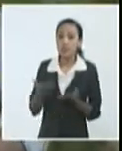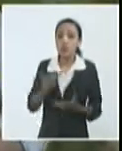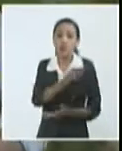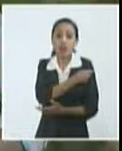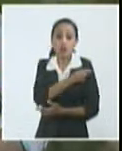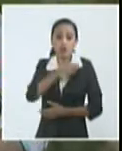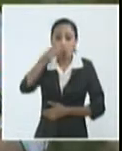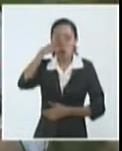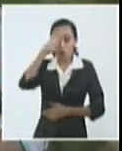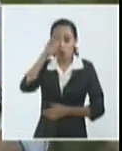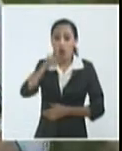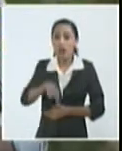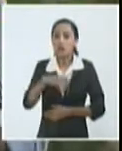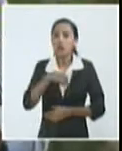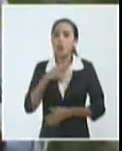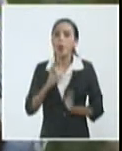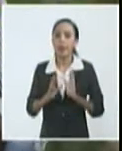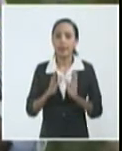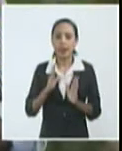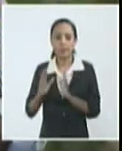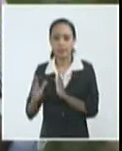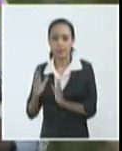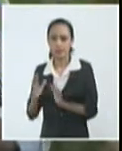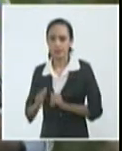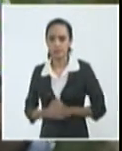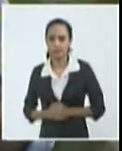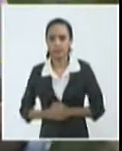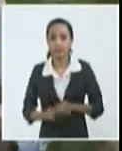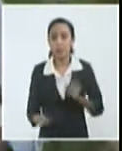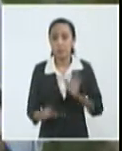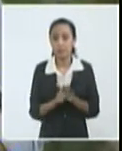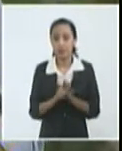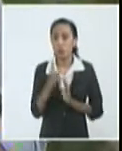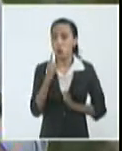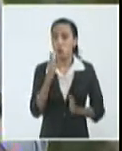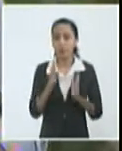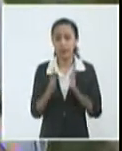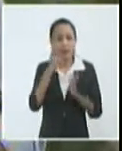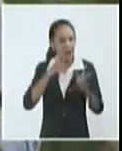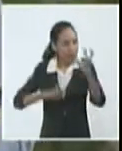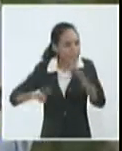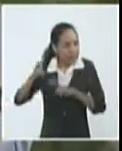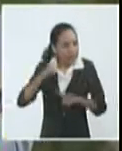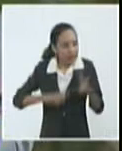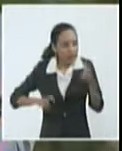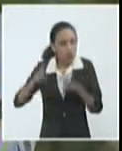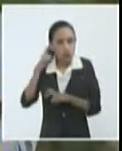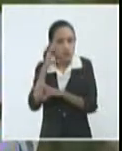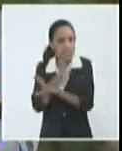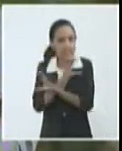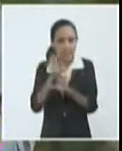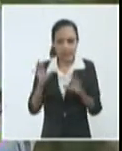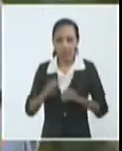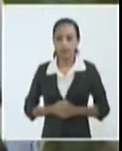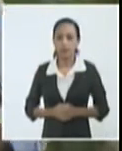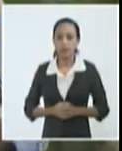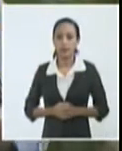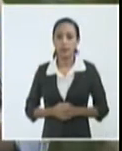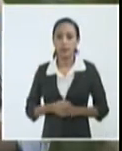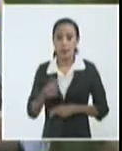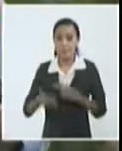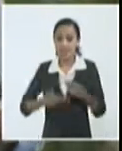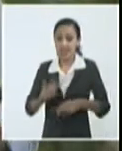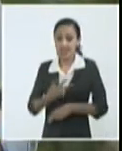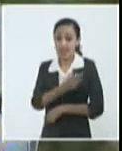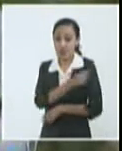tuvo etapas. Empezó por una etapa de investigación científica para llegar a la creación de las vacunas.